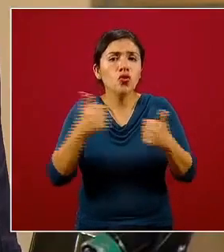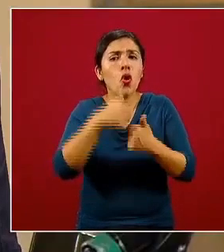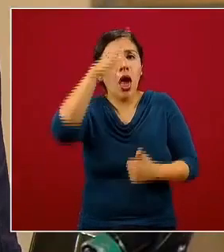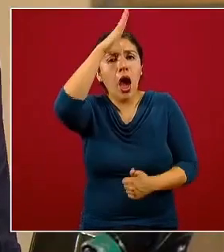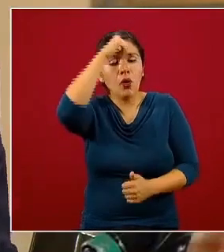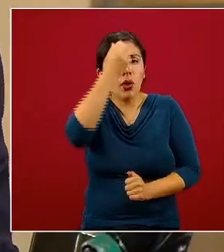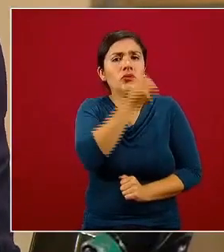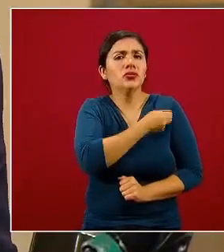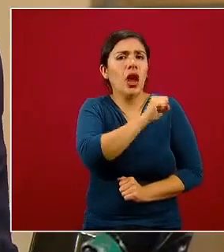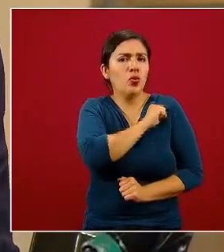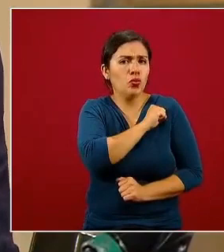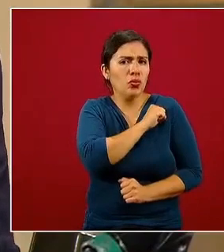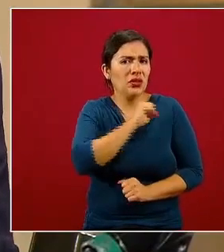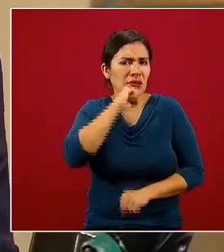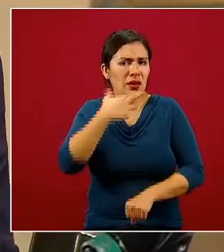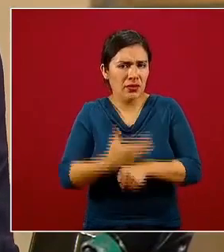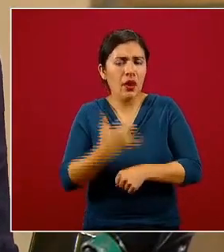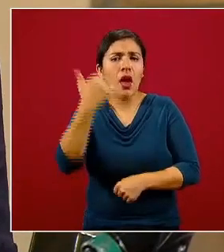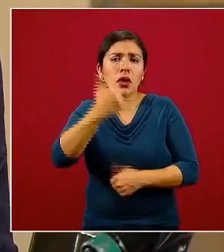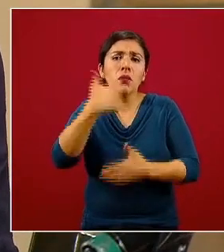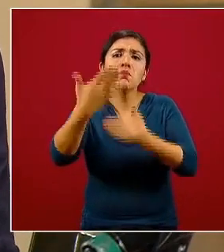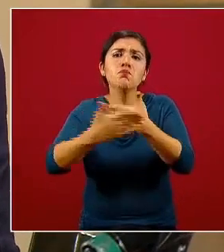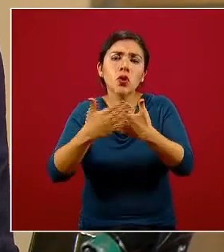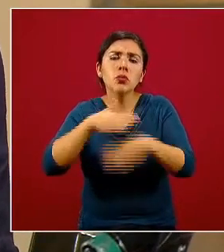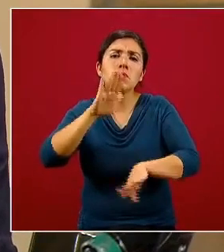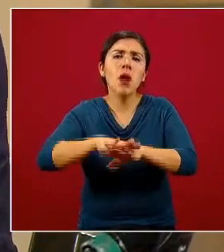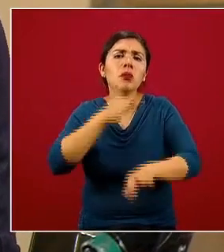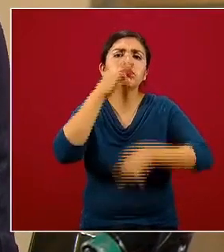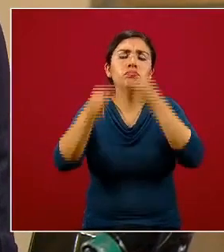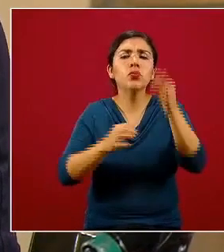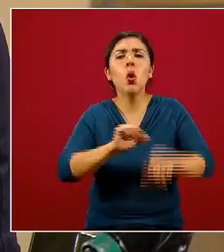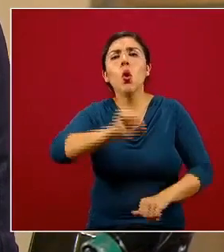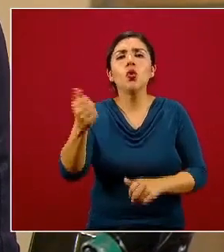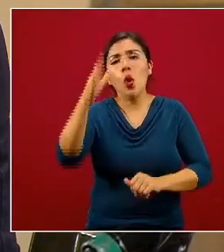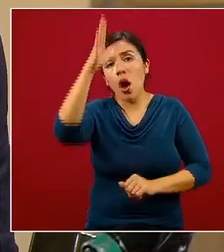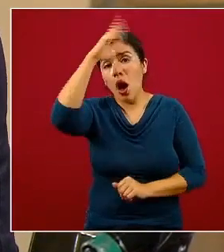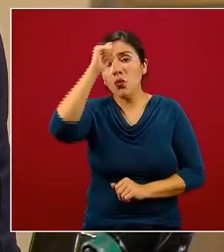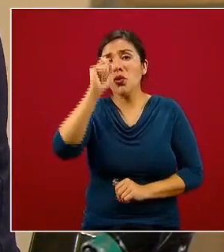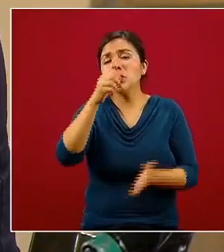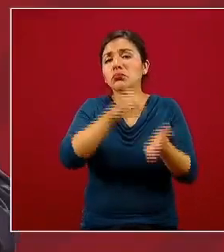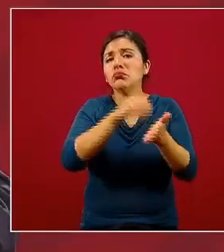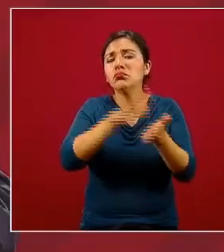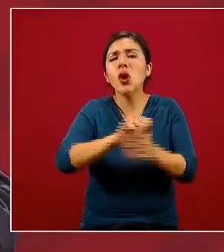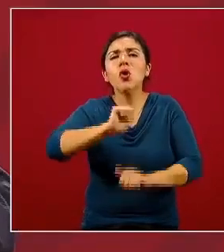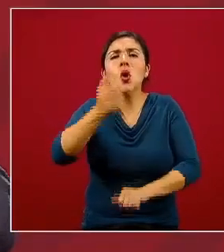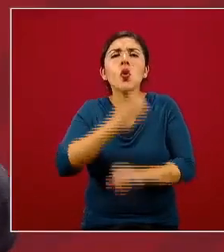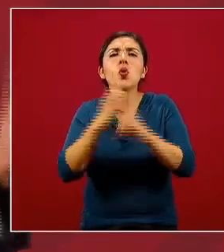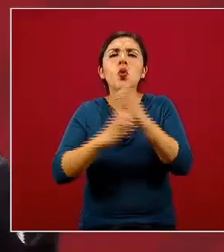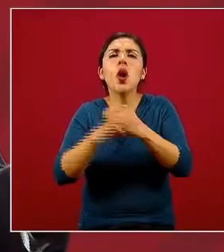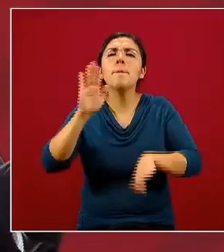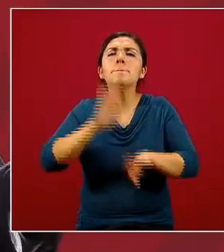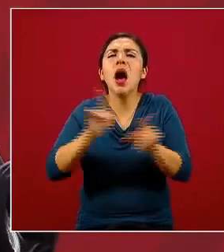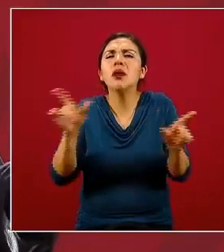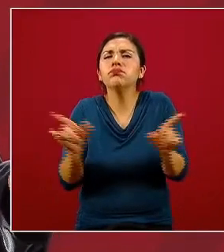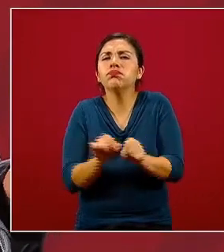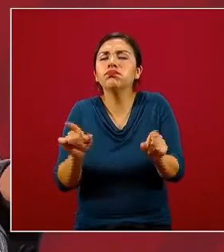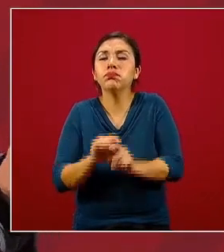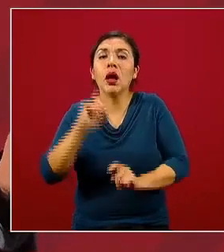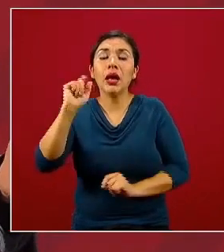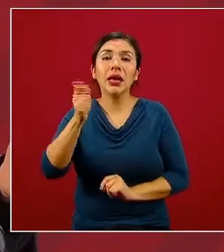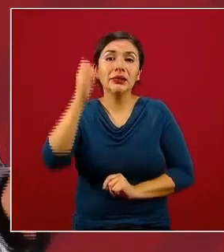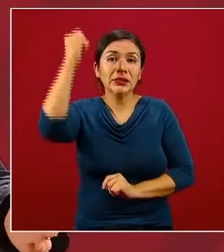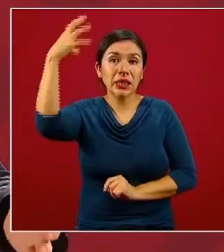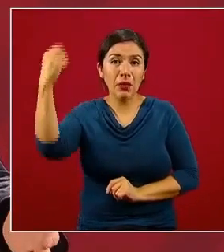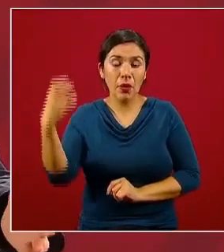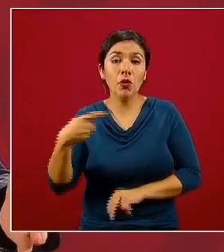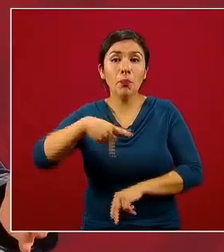la Secretaría de Salud, y próximamente se publicará un acuerdo que estipula detalles adicionales del semáforo, pero ya hubo un acuerdo